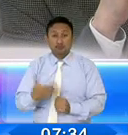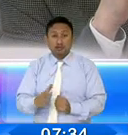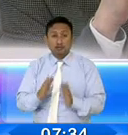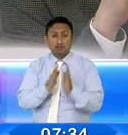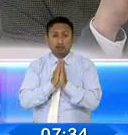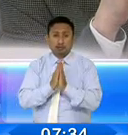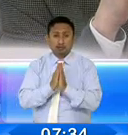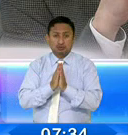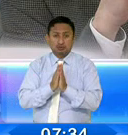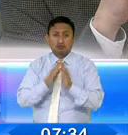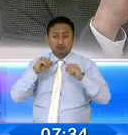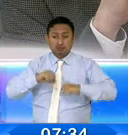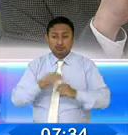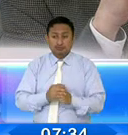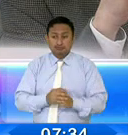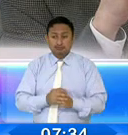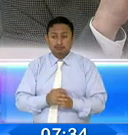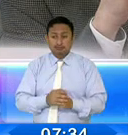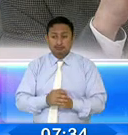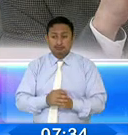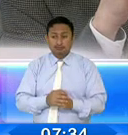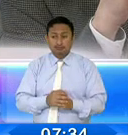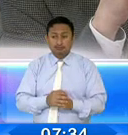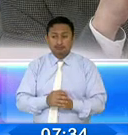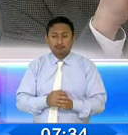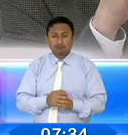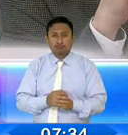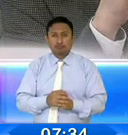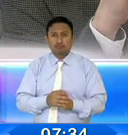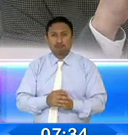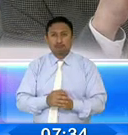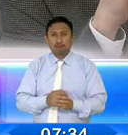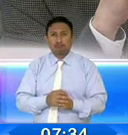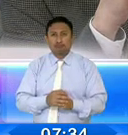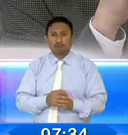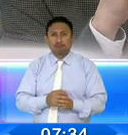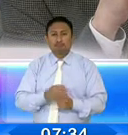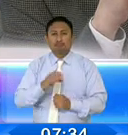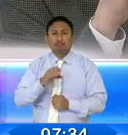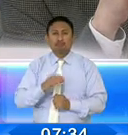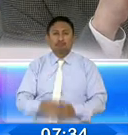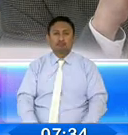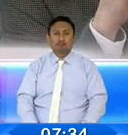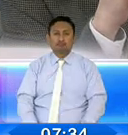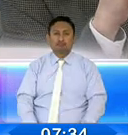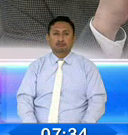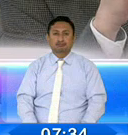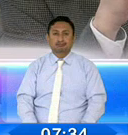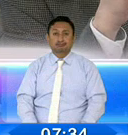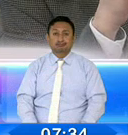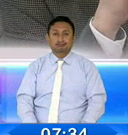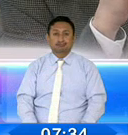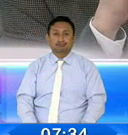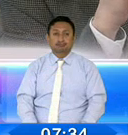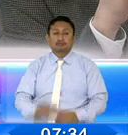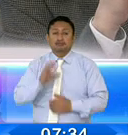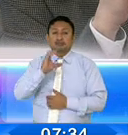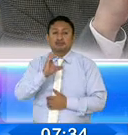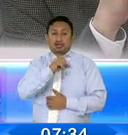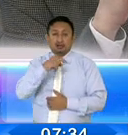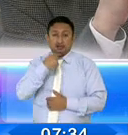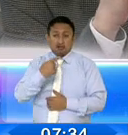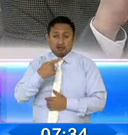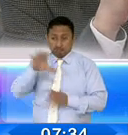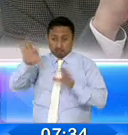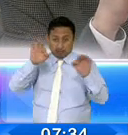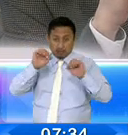conteo es un tema, vea, bueno, que el CNE quiera ser aleatorio, pero nosotros queremos demostrar al Ecuador